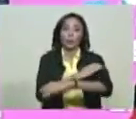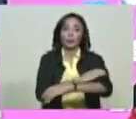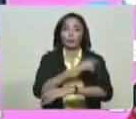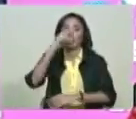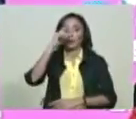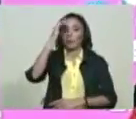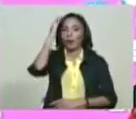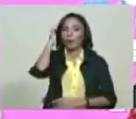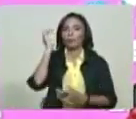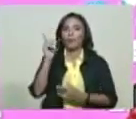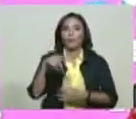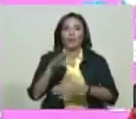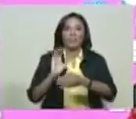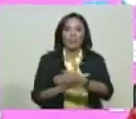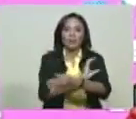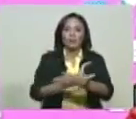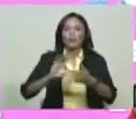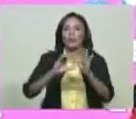ah